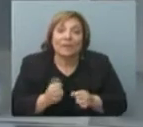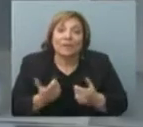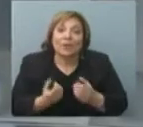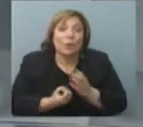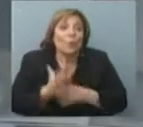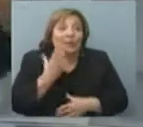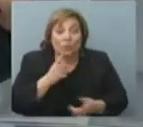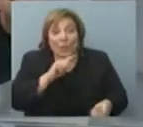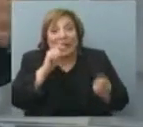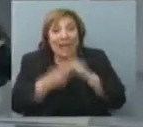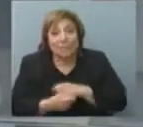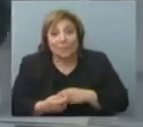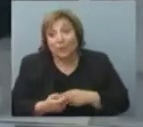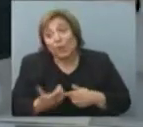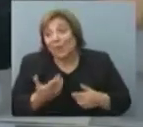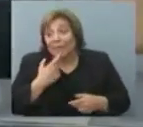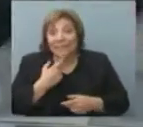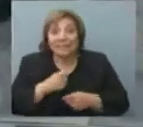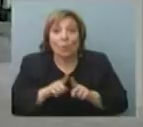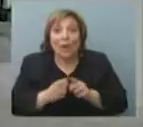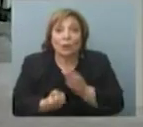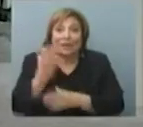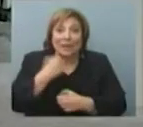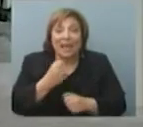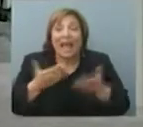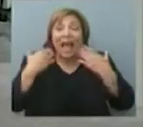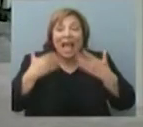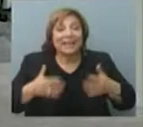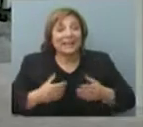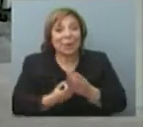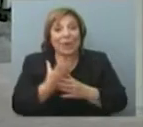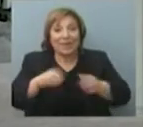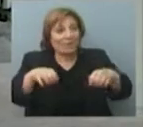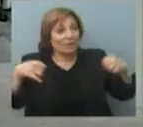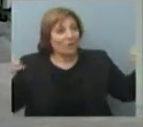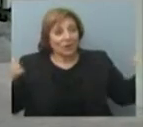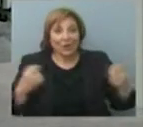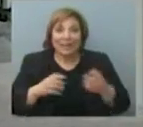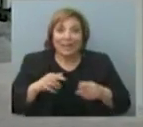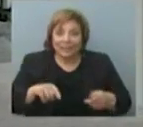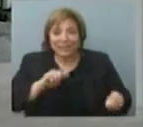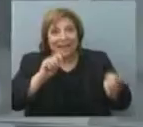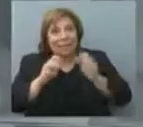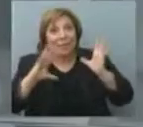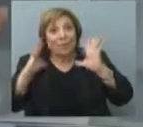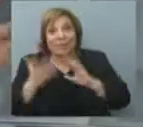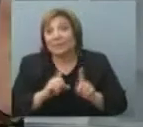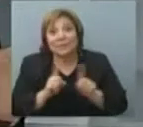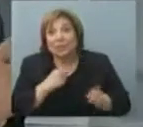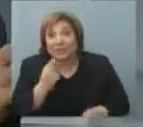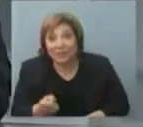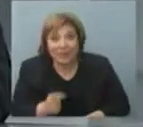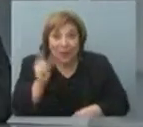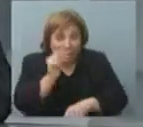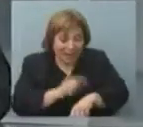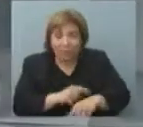reniego y yo creo que un cambio abre las puertas deja entrar un aire nuevo y En definitiva Así es como la sociedad evoluciona y si no sirve lo cambias al